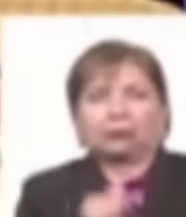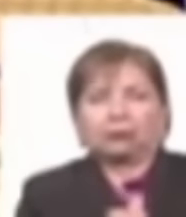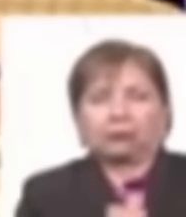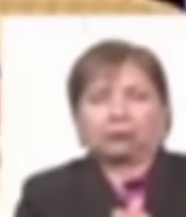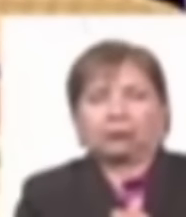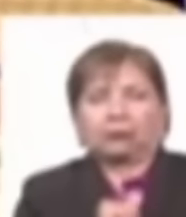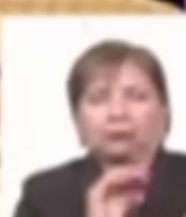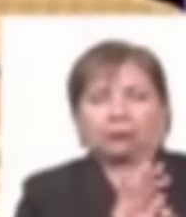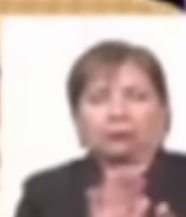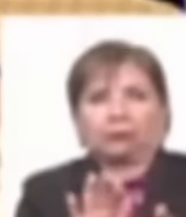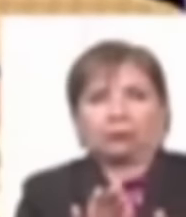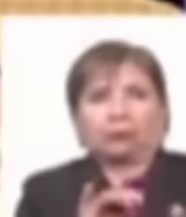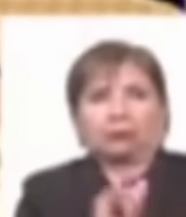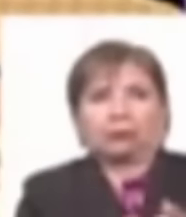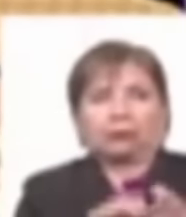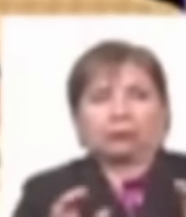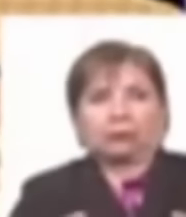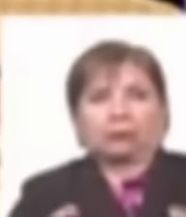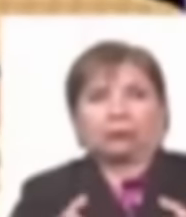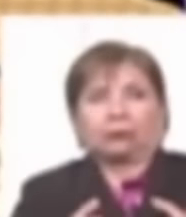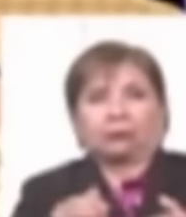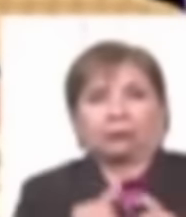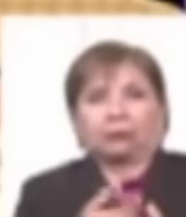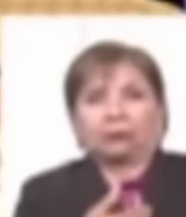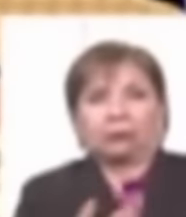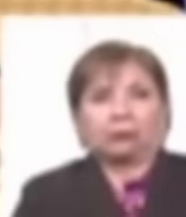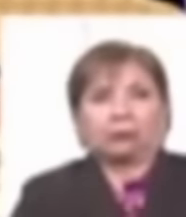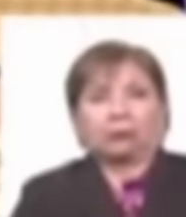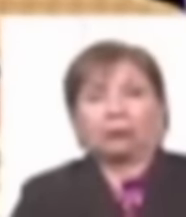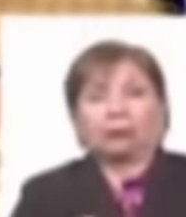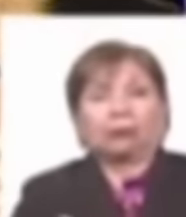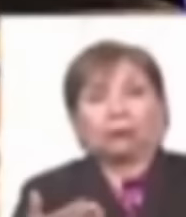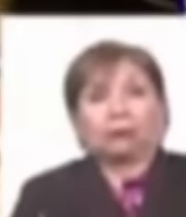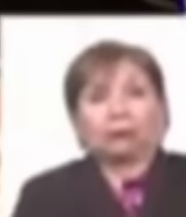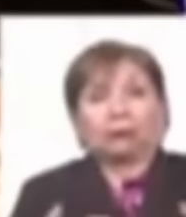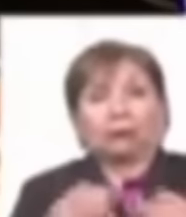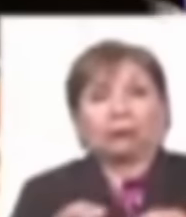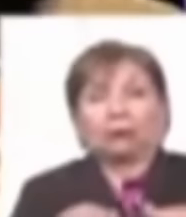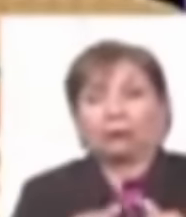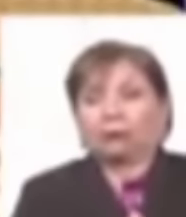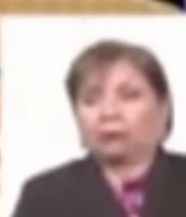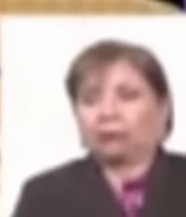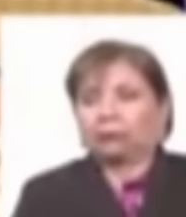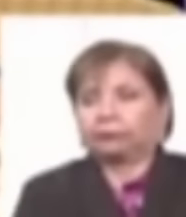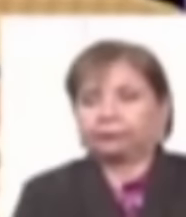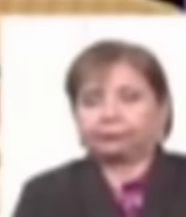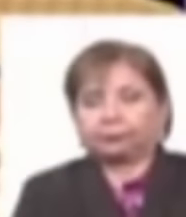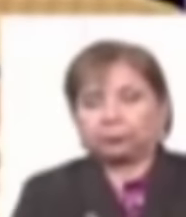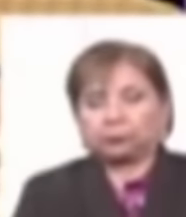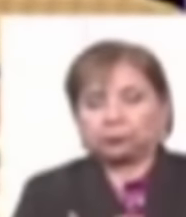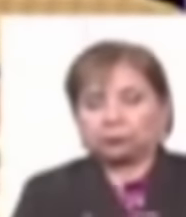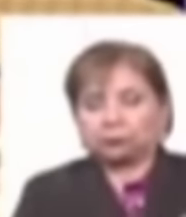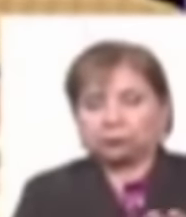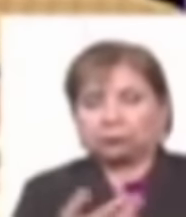son excluyentes del Congreso de la República, porque lo han intentado y lo siguen intentando. Así que,